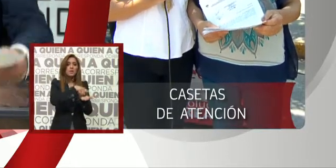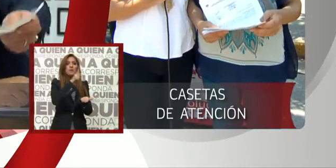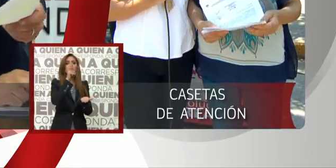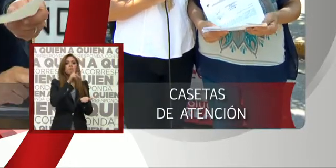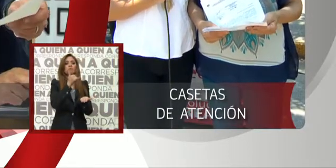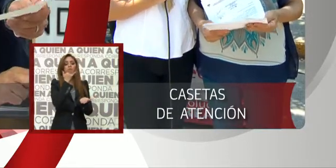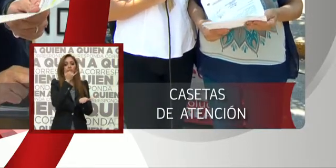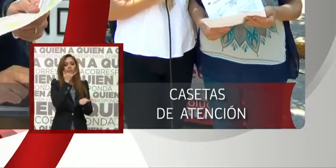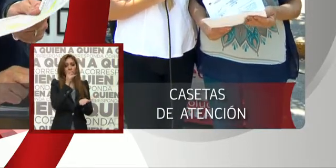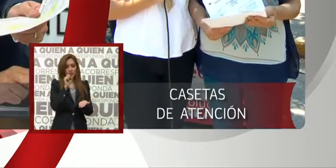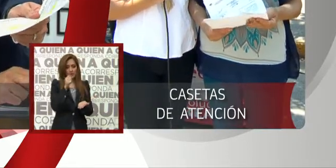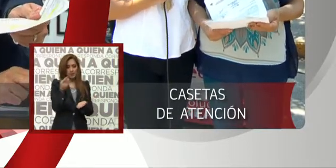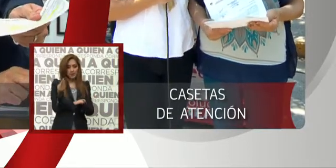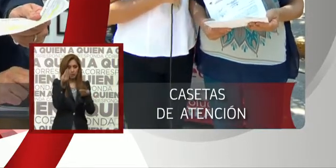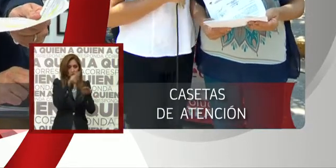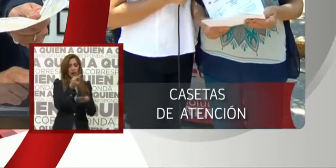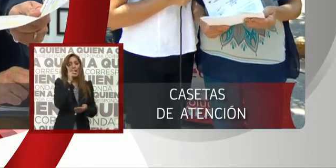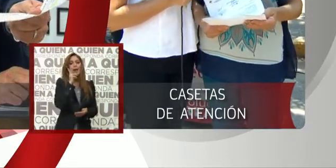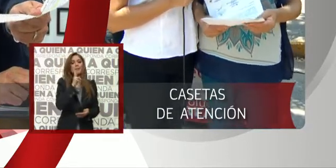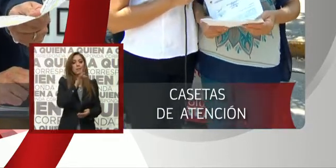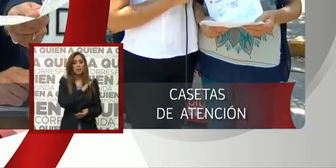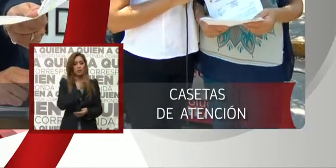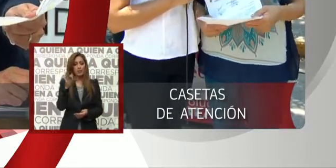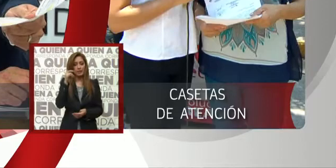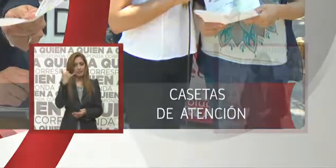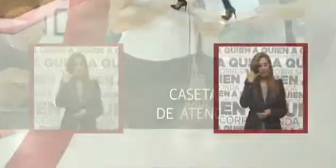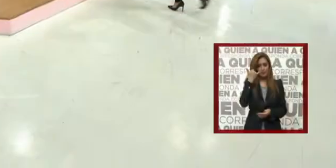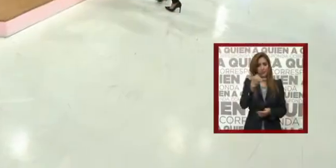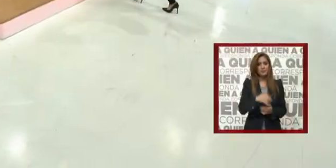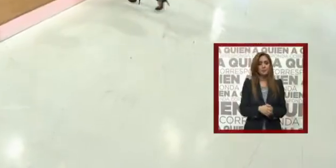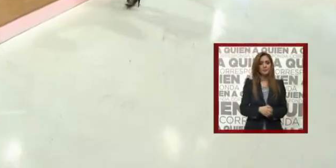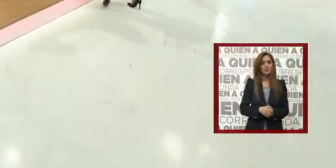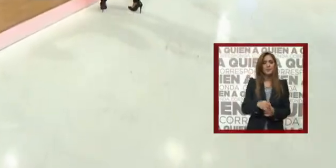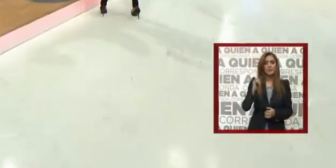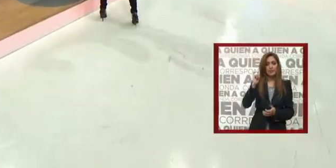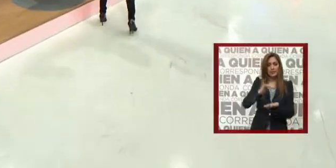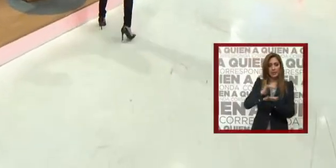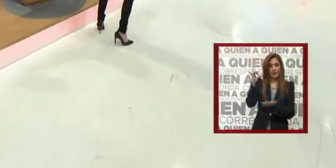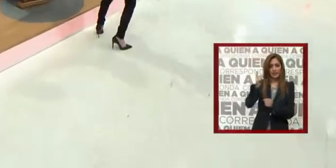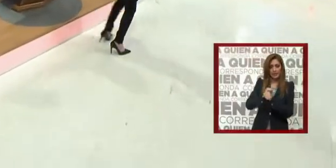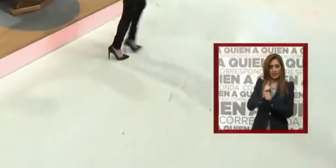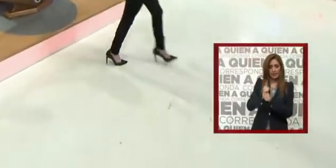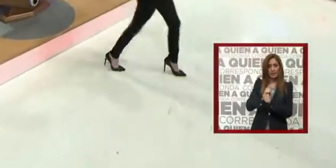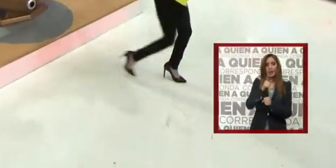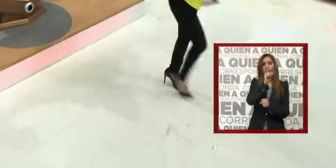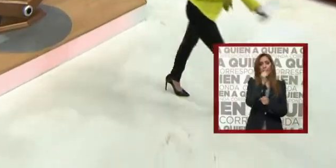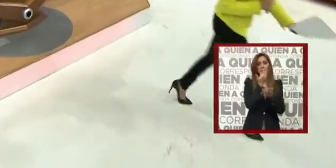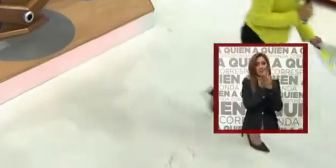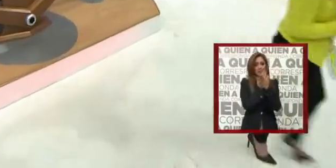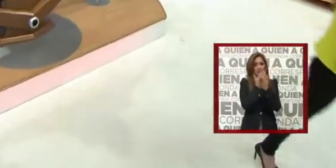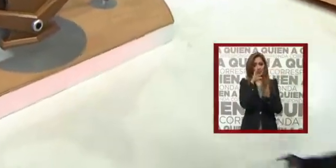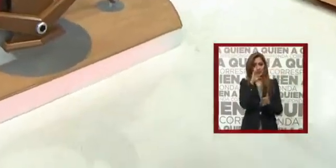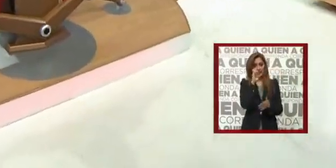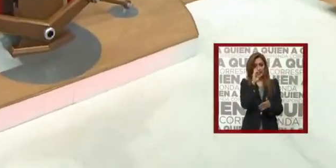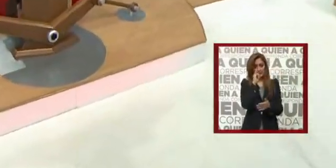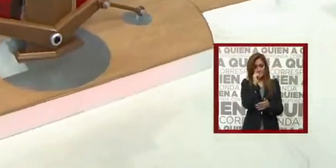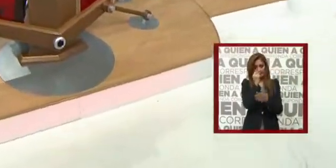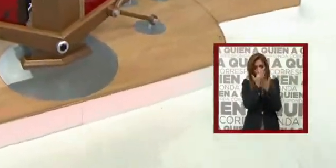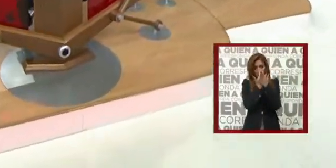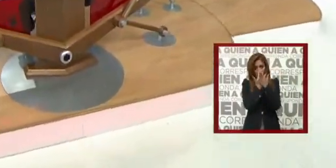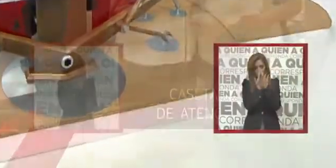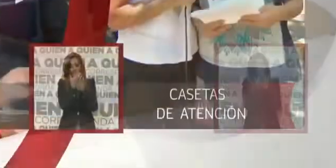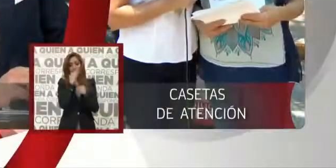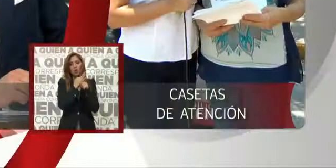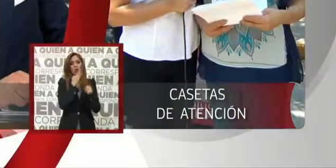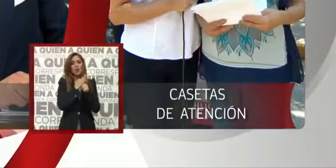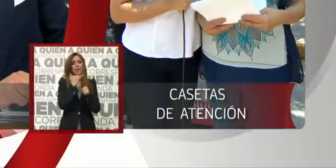muy mal. Toma, Samia, a ver si podemos hacer una llamadita. Licenciado, le agradezco su atención, muchísimas gracias. Aguántame, Ceci, aguántame. Van a hacer